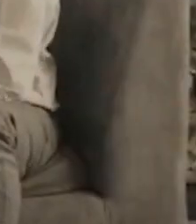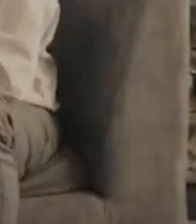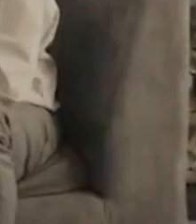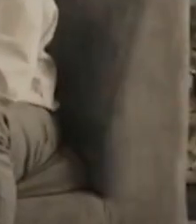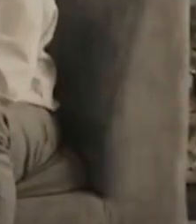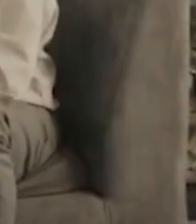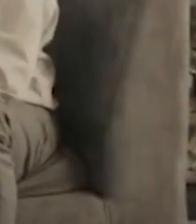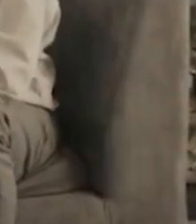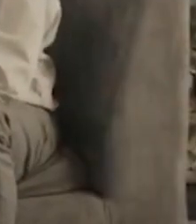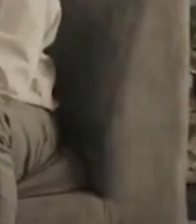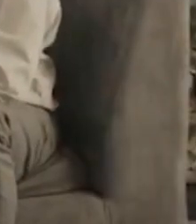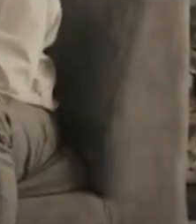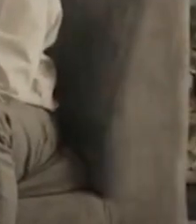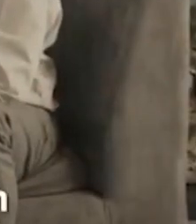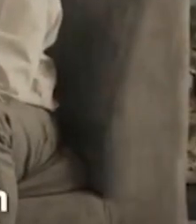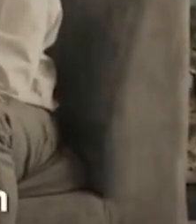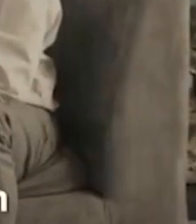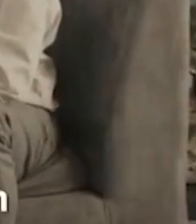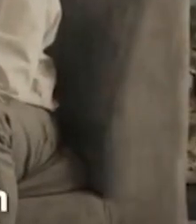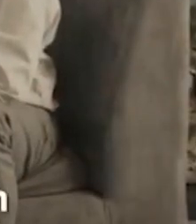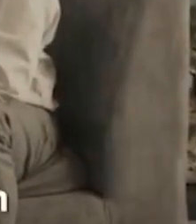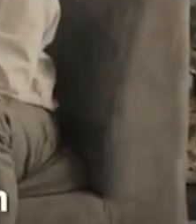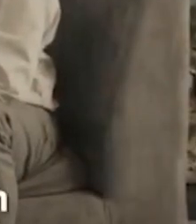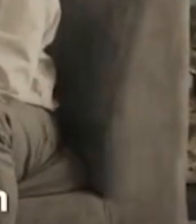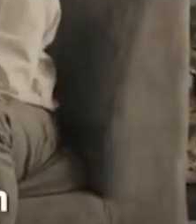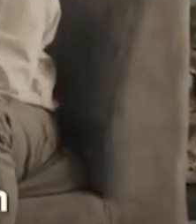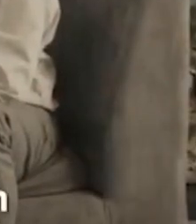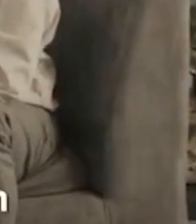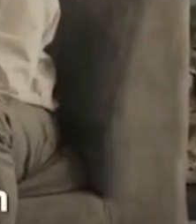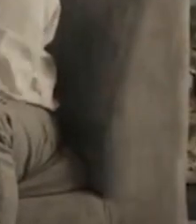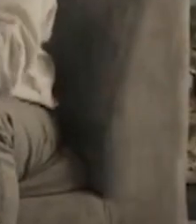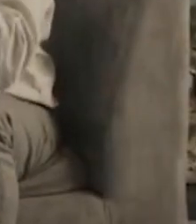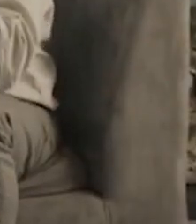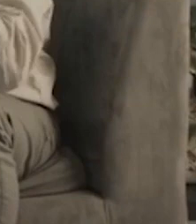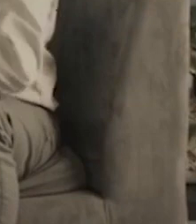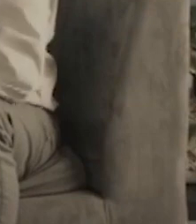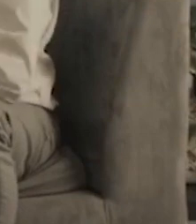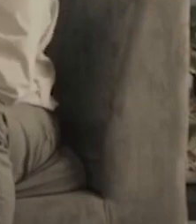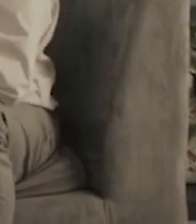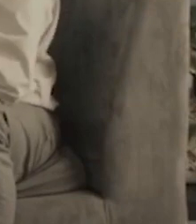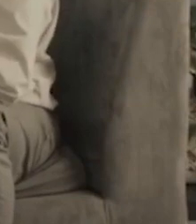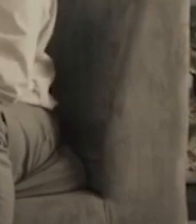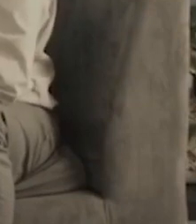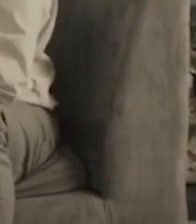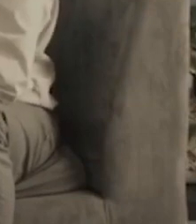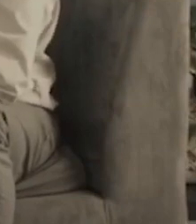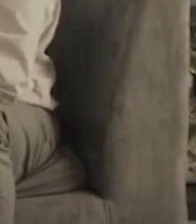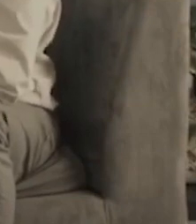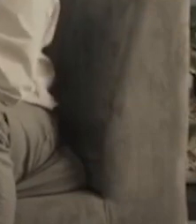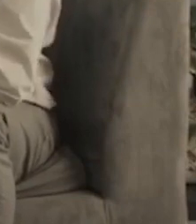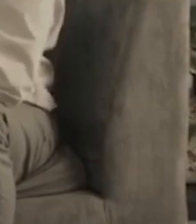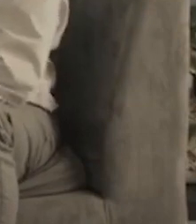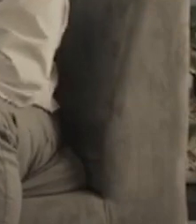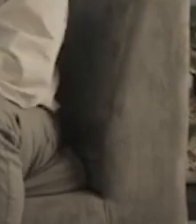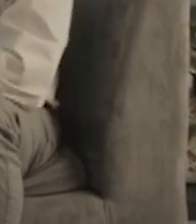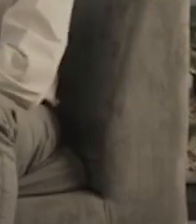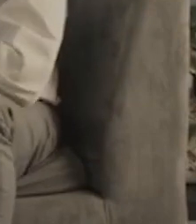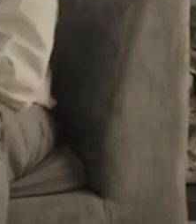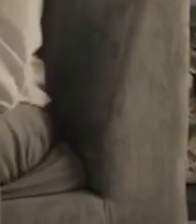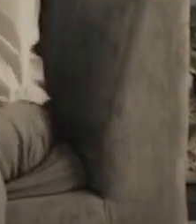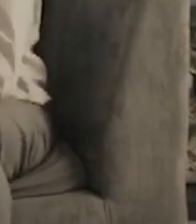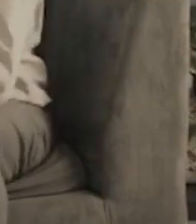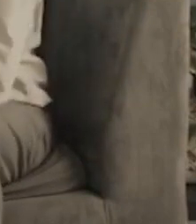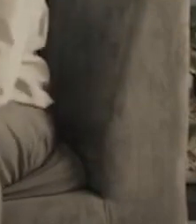el hashtag reto 500, únase a nuestro Facebook e Instagram. ¡Nos vemos! ¿Habrá quedado bien? Ay, para más